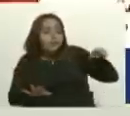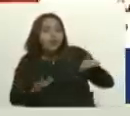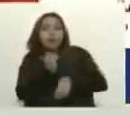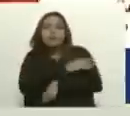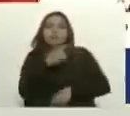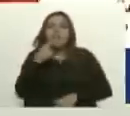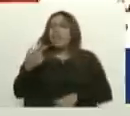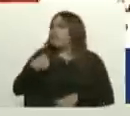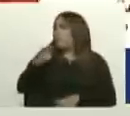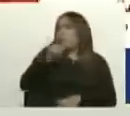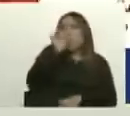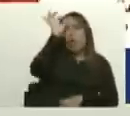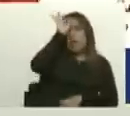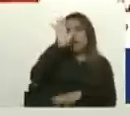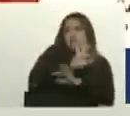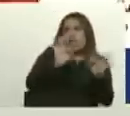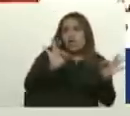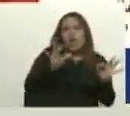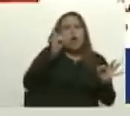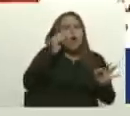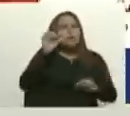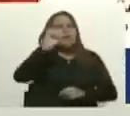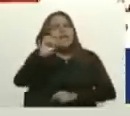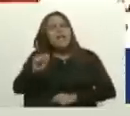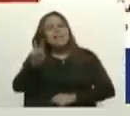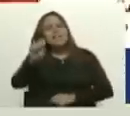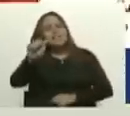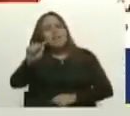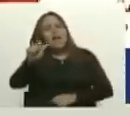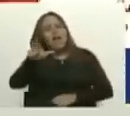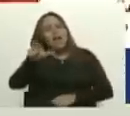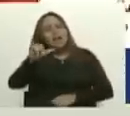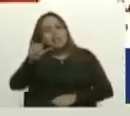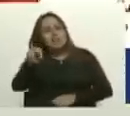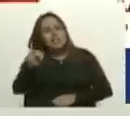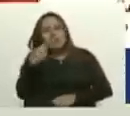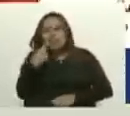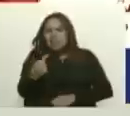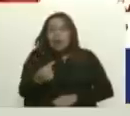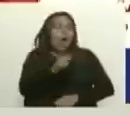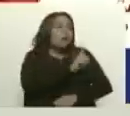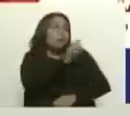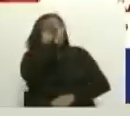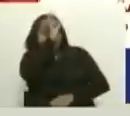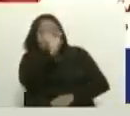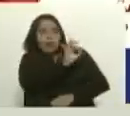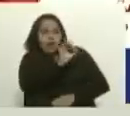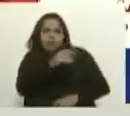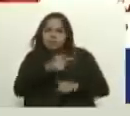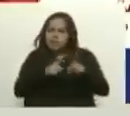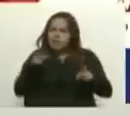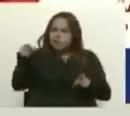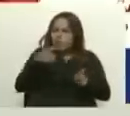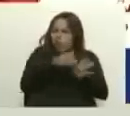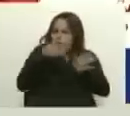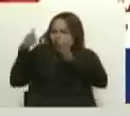Stalin. Stalin, madre. No vas a decir eso, si tú te juramentaste al lado